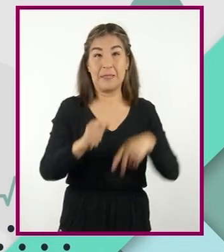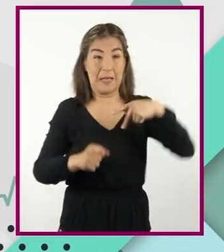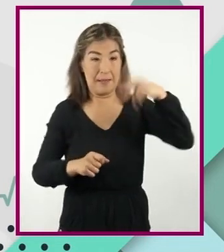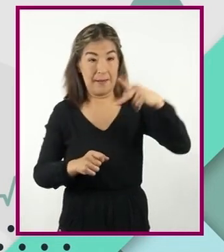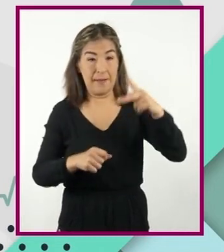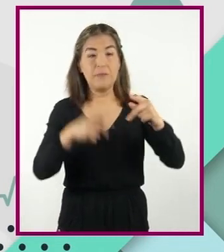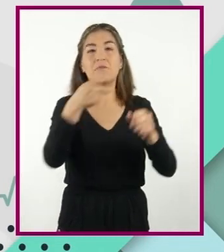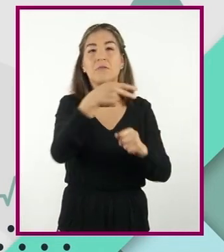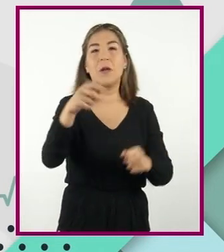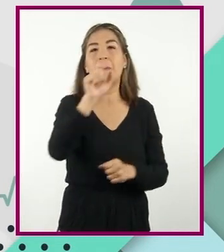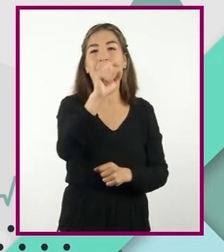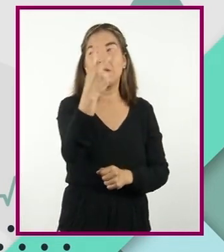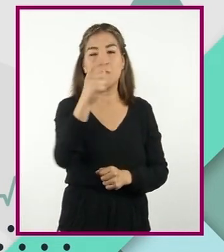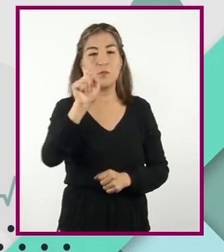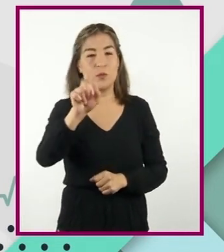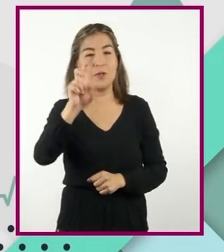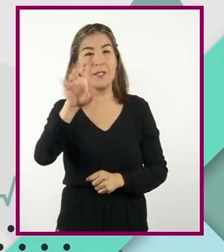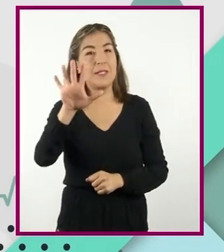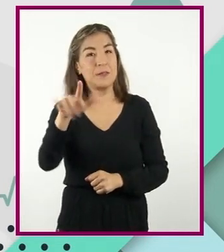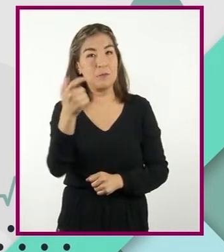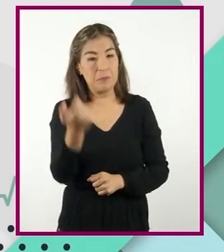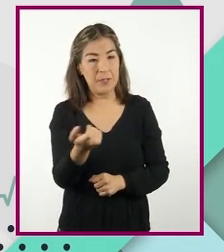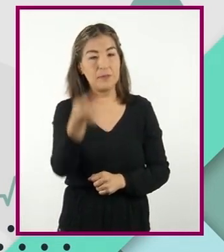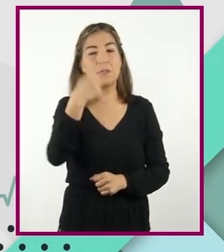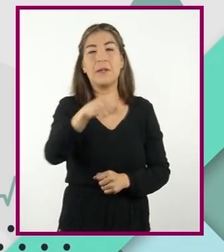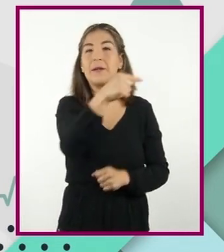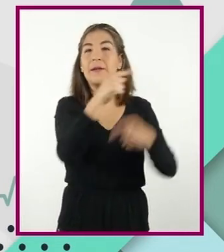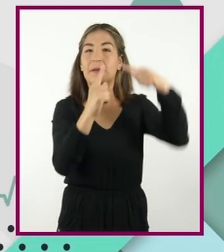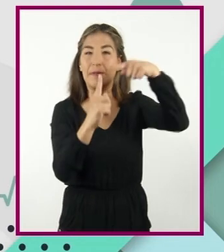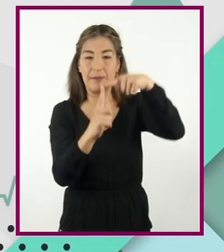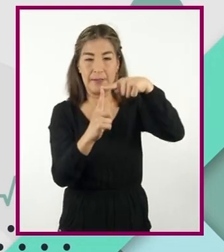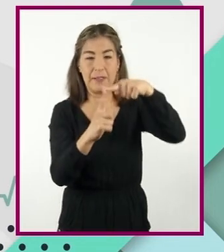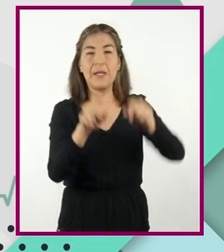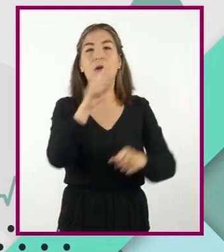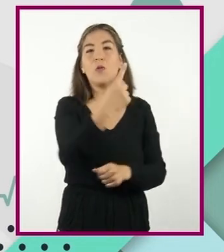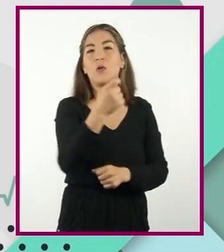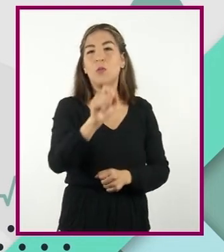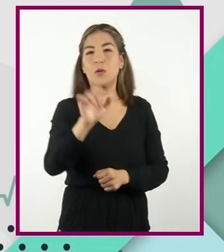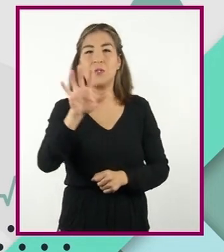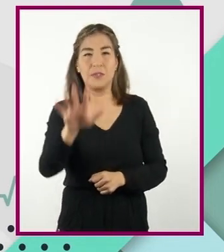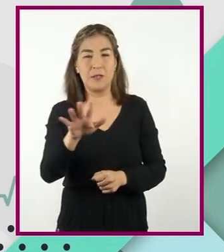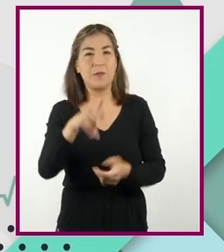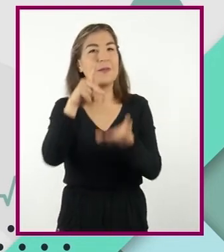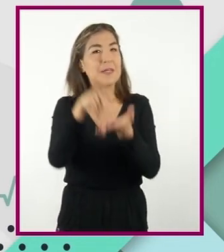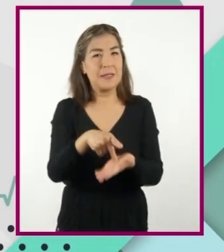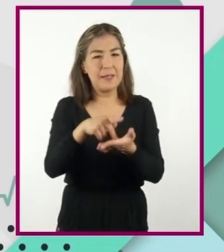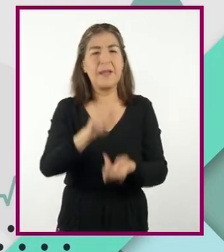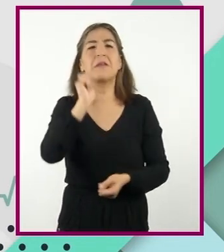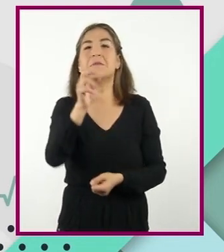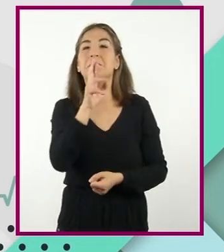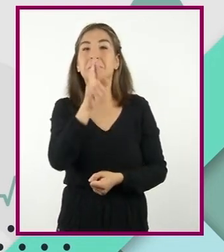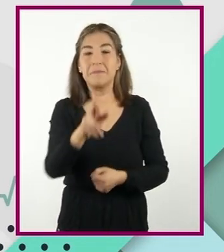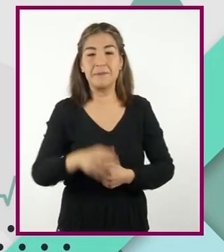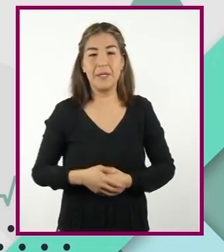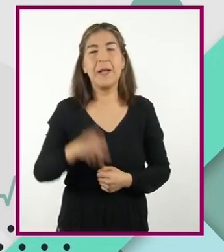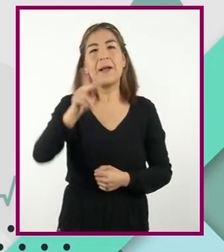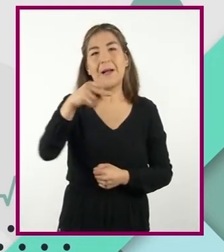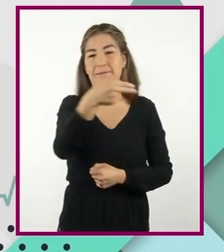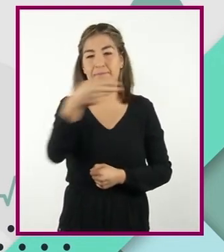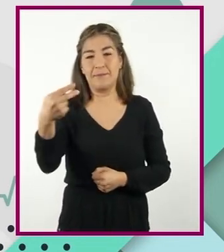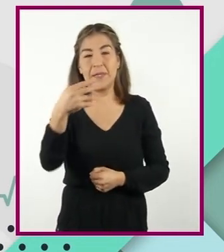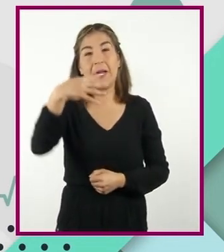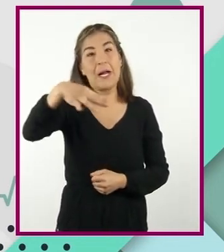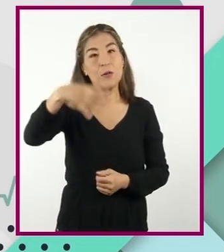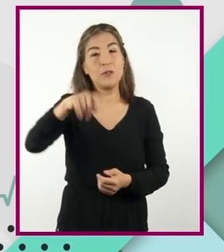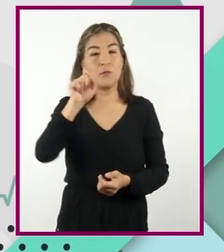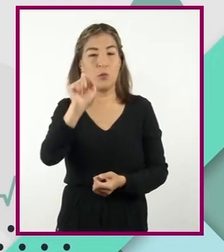igual a 22.35 pesos entre 1.5 kilogramos, que es igual a 14.90